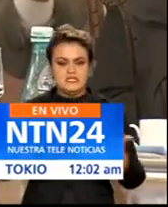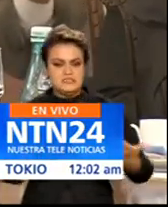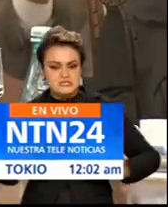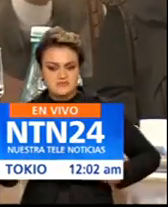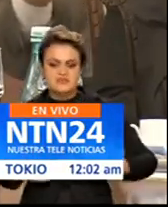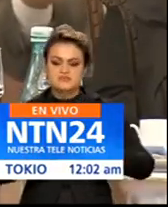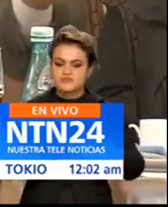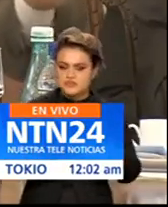próximas generaciones